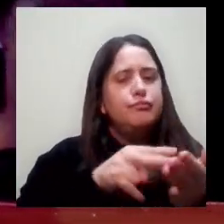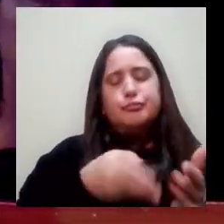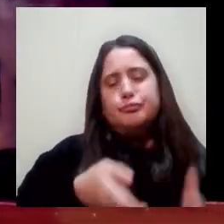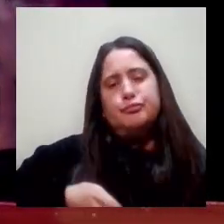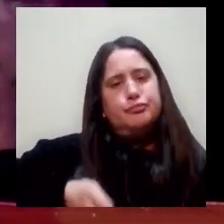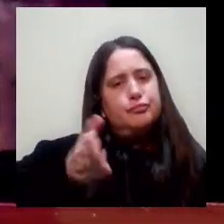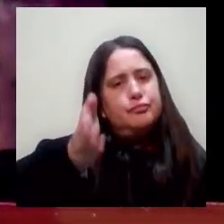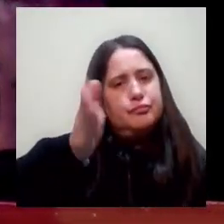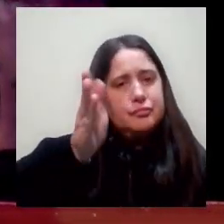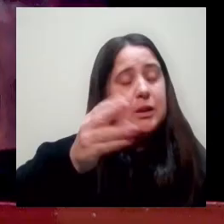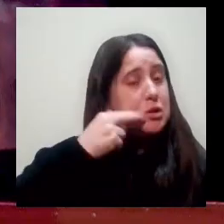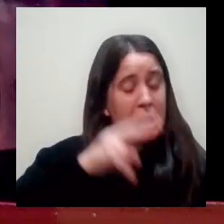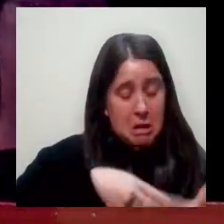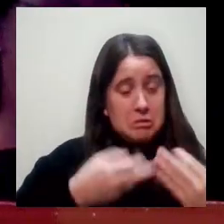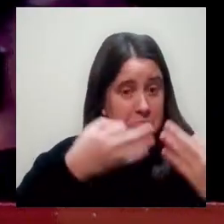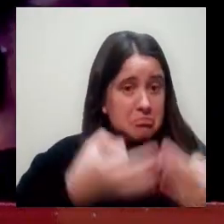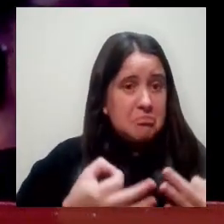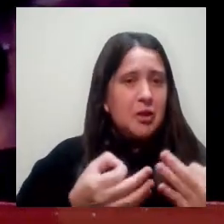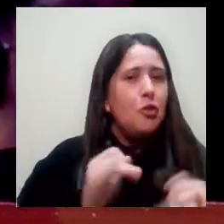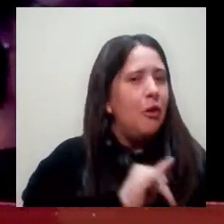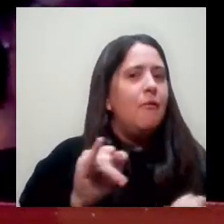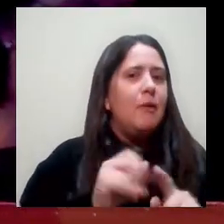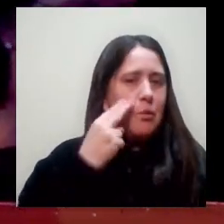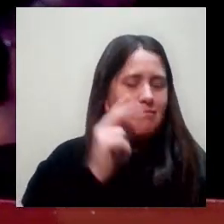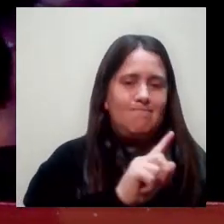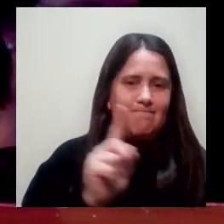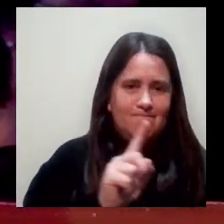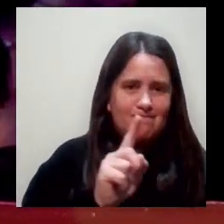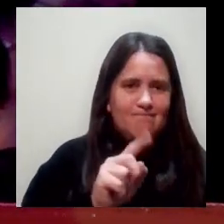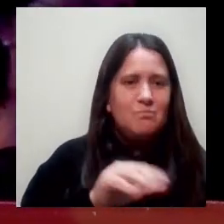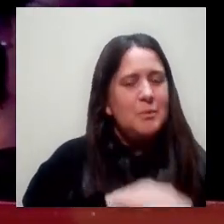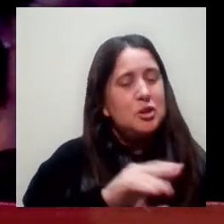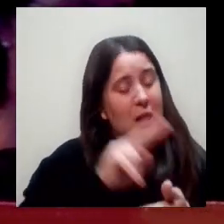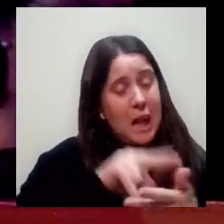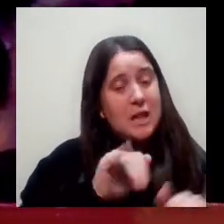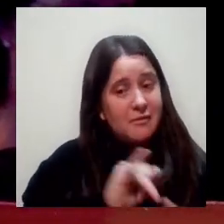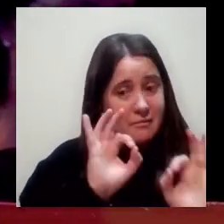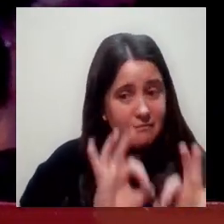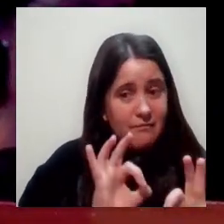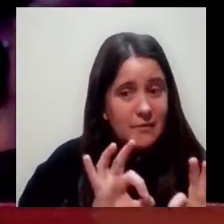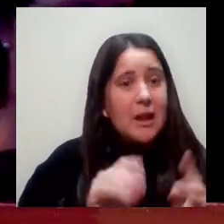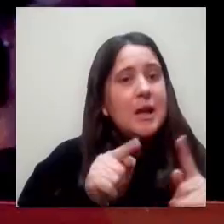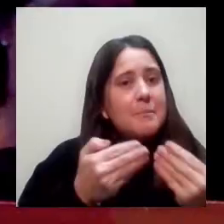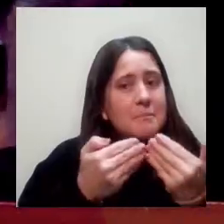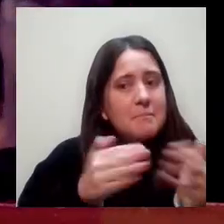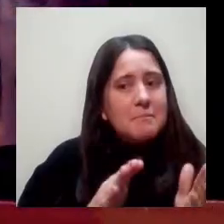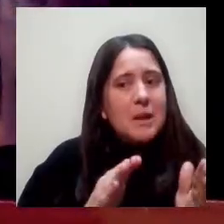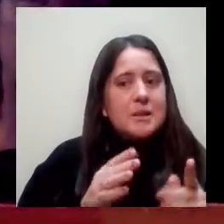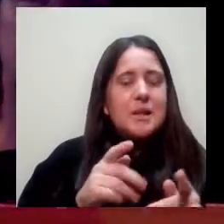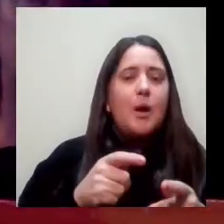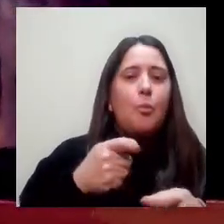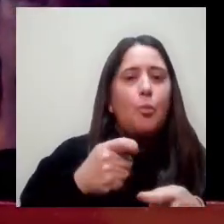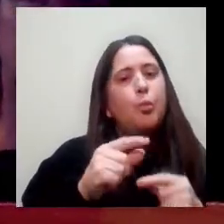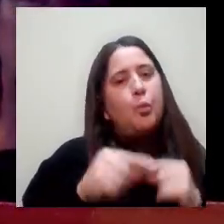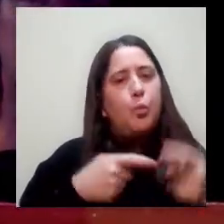lean convencionalmente, no se termina el problema. Cuando ya leen convencionalmente, empezamos a incorporar otros